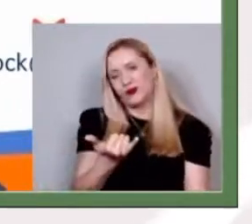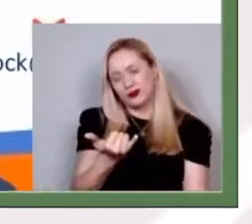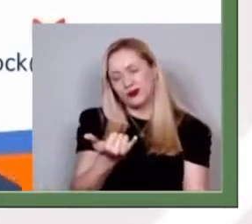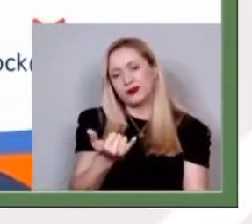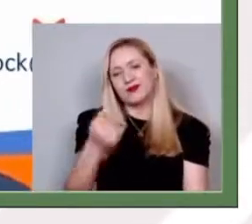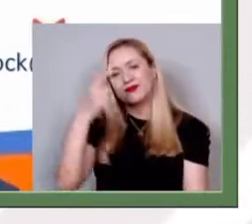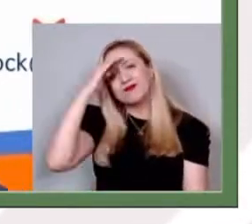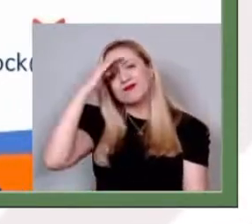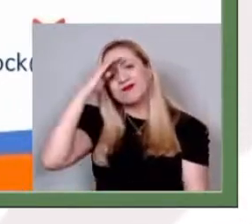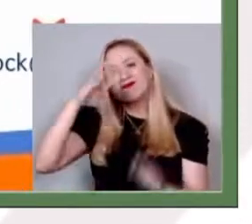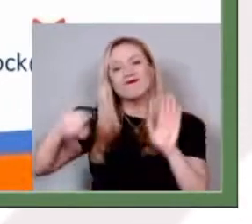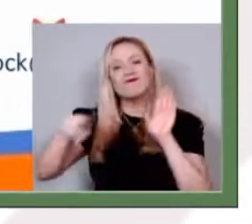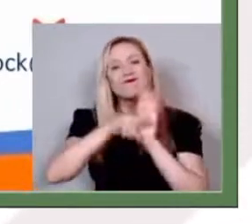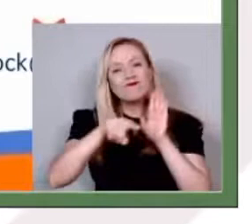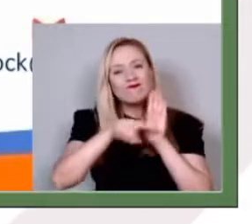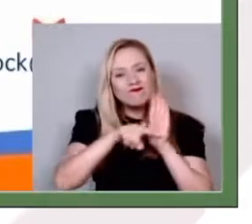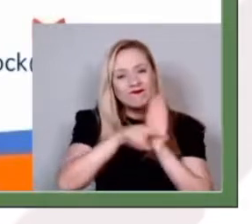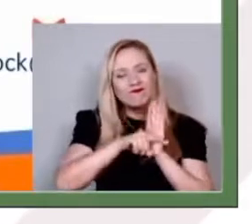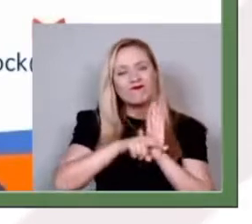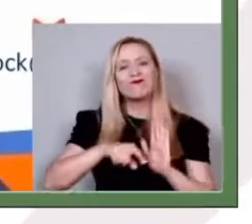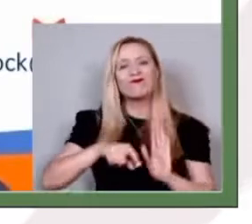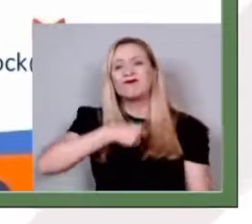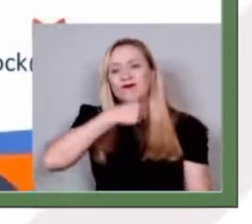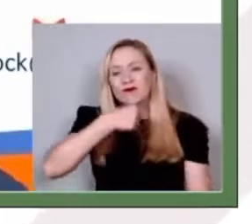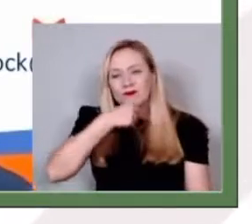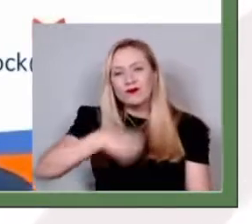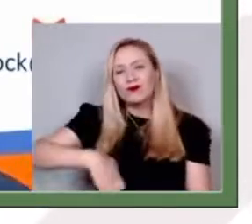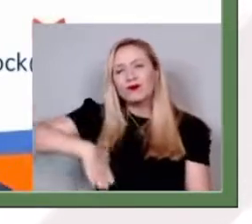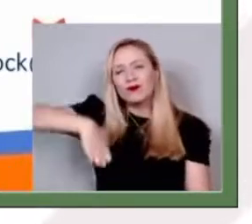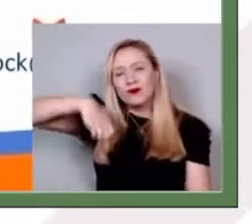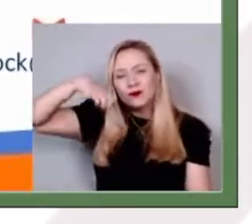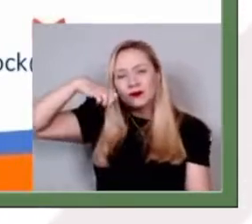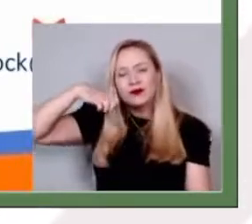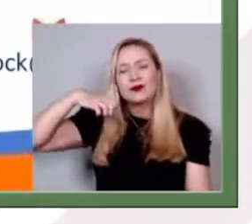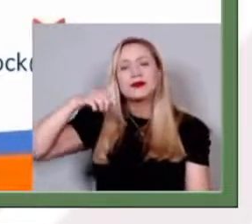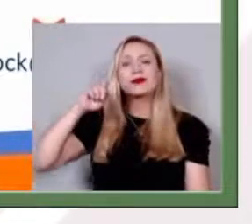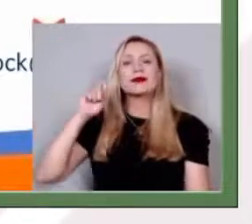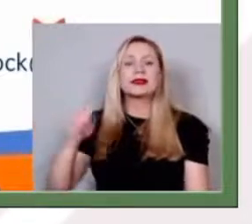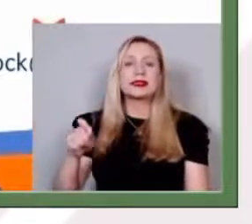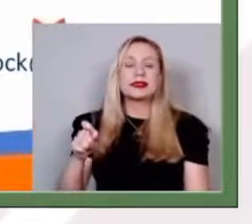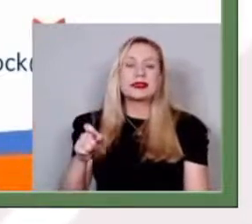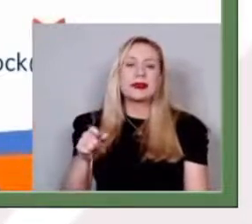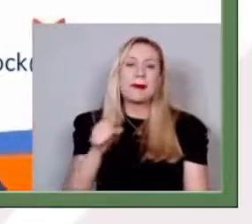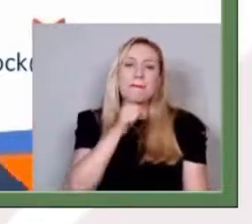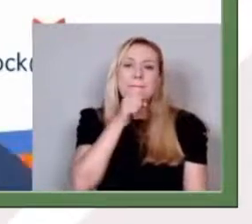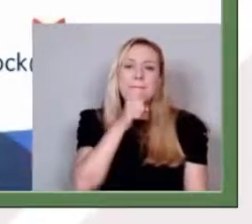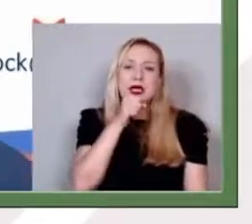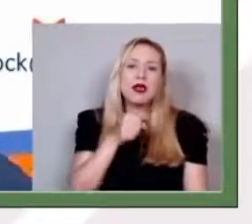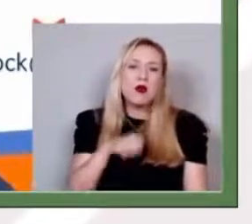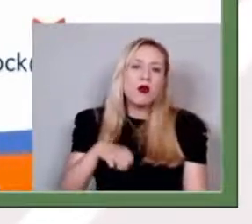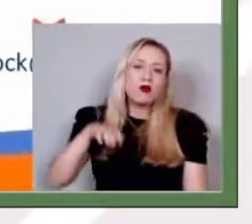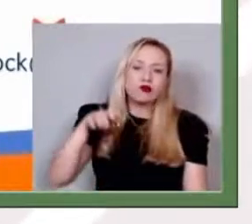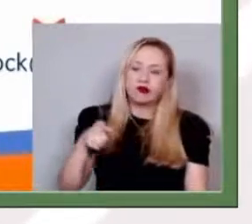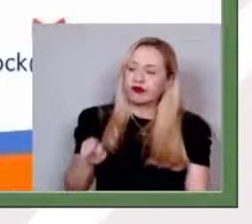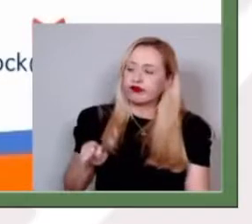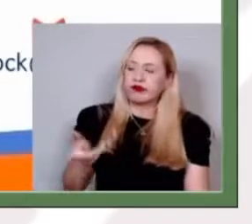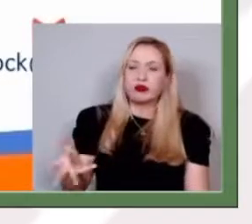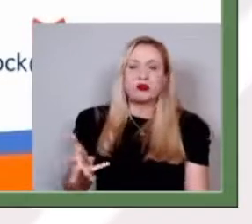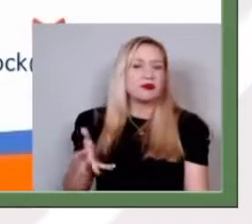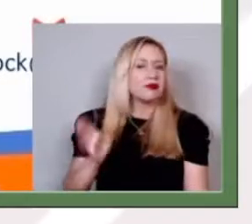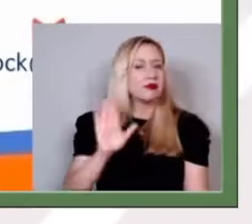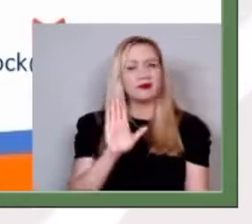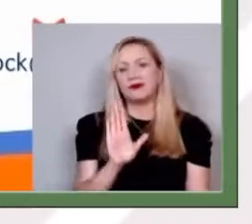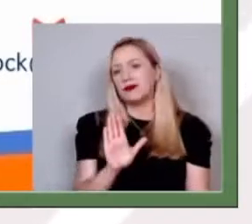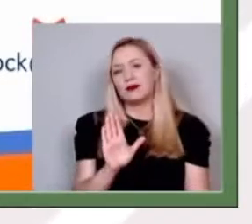negativa hacia todo lo que se refiere a lo envejeciente, propiamente a la etapa de la vejez. ¿Por qué? Porque